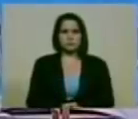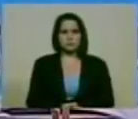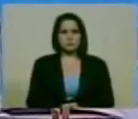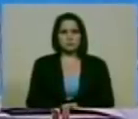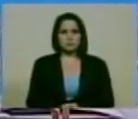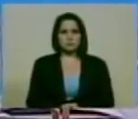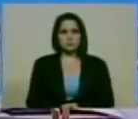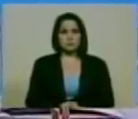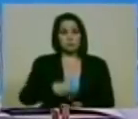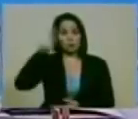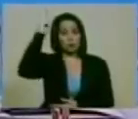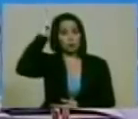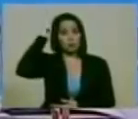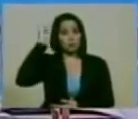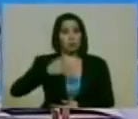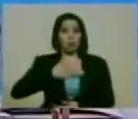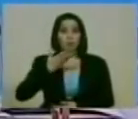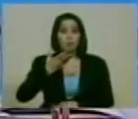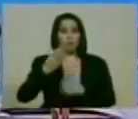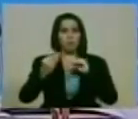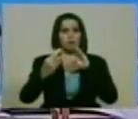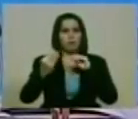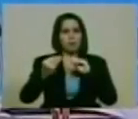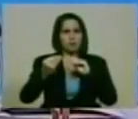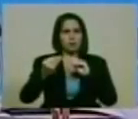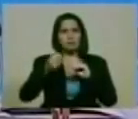los indios, podemos hablar de historias milenarias